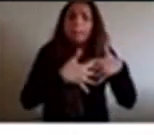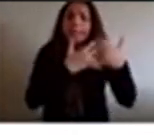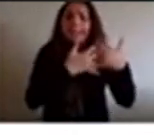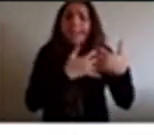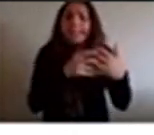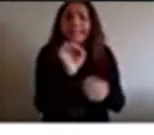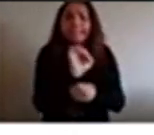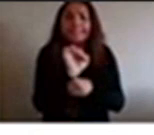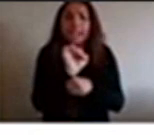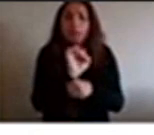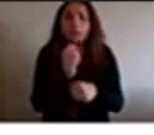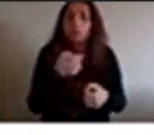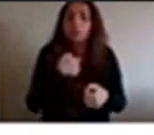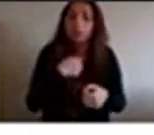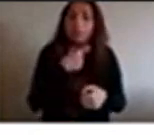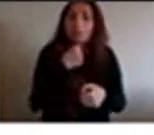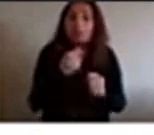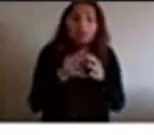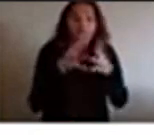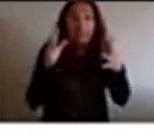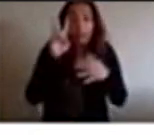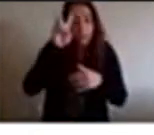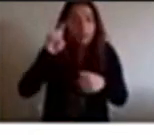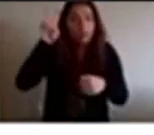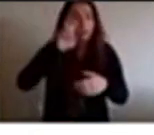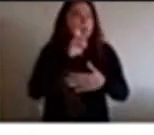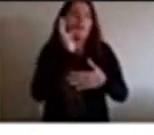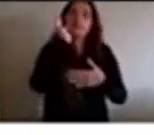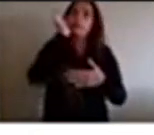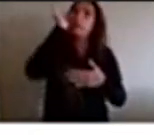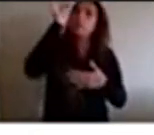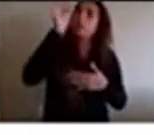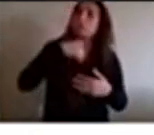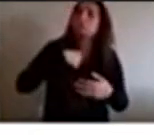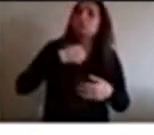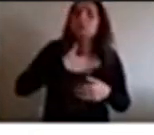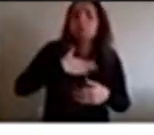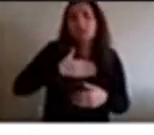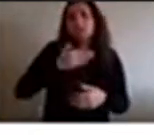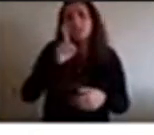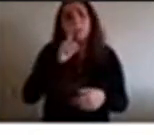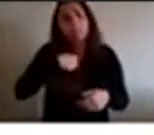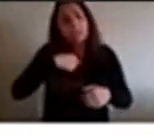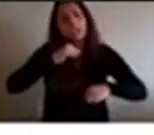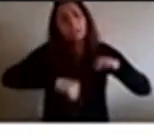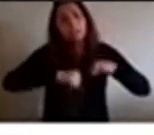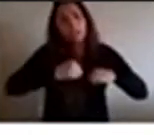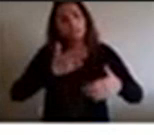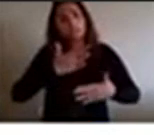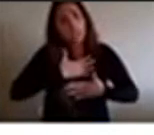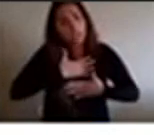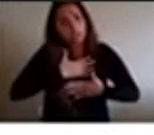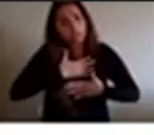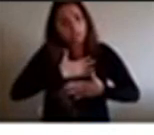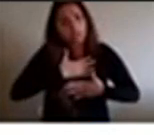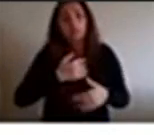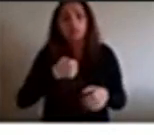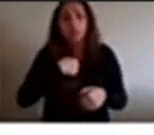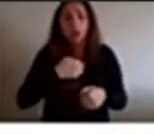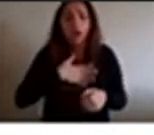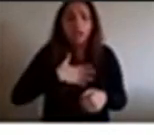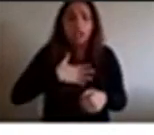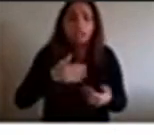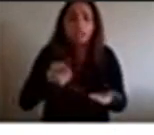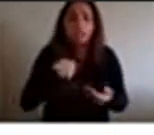he tenido siempre, para poner mi propio negocio, para poder darle también trabajo